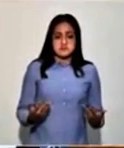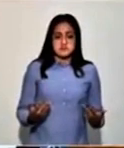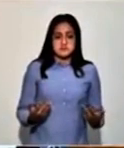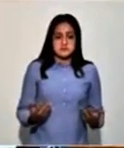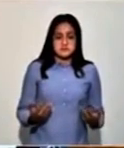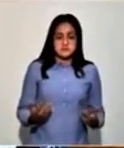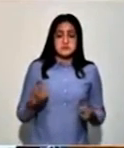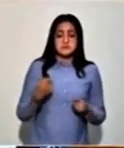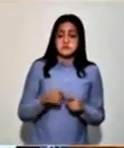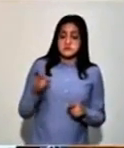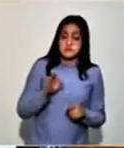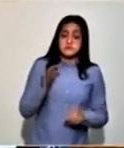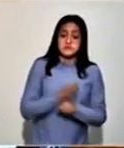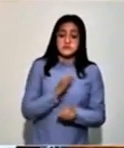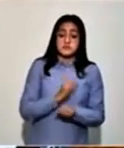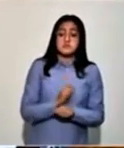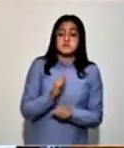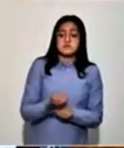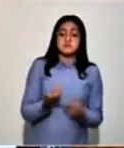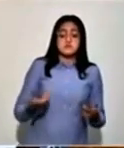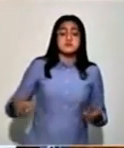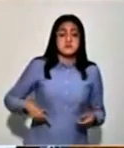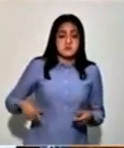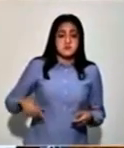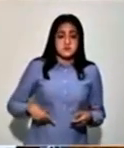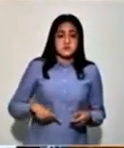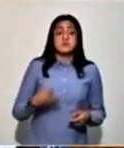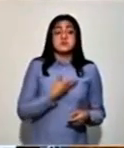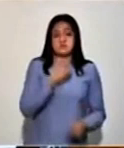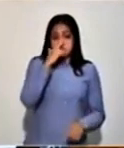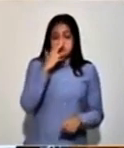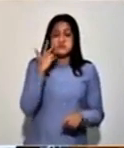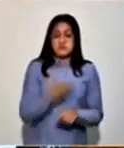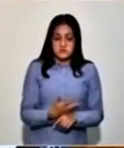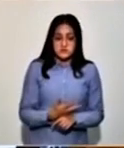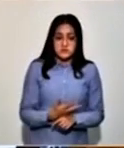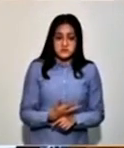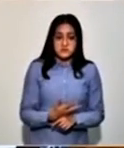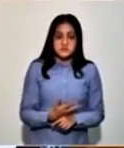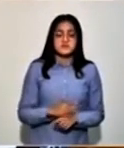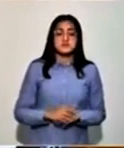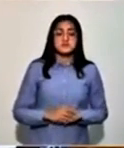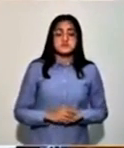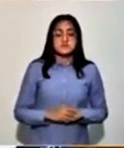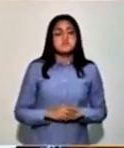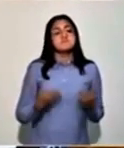de lo que significa ser gobernante es actuar con responsabilidad.